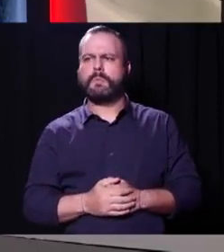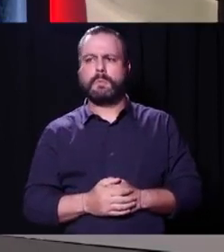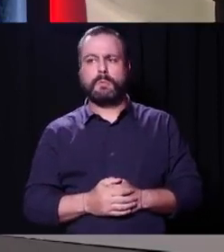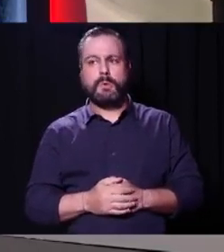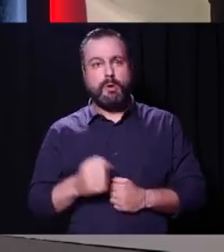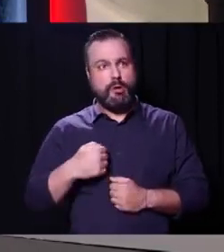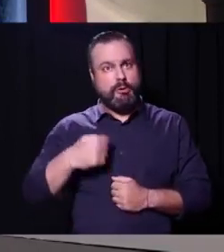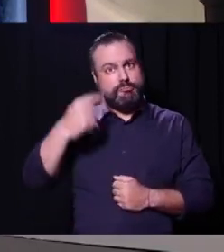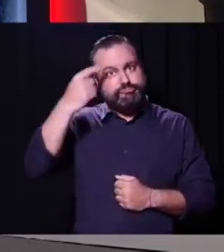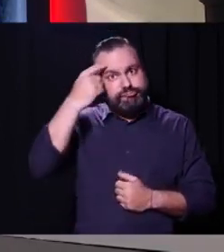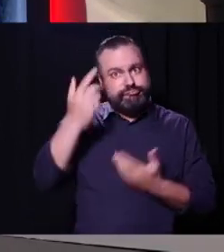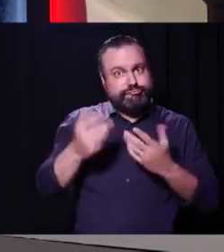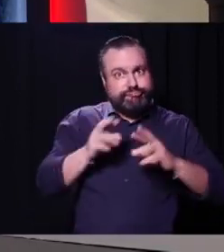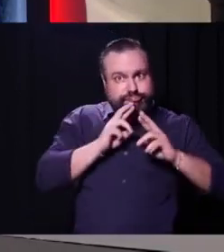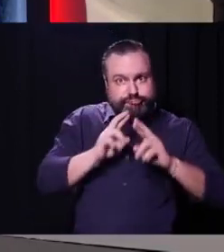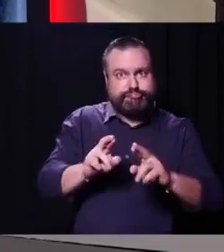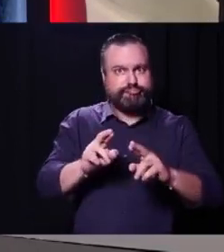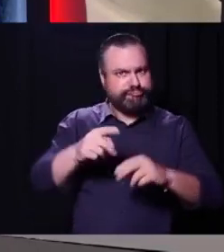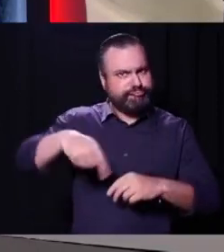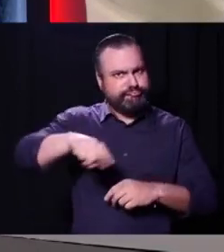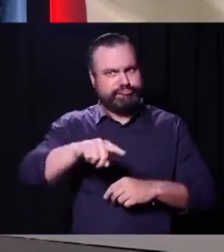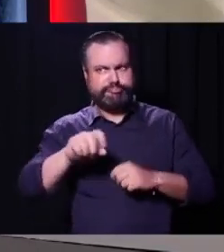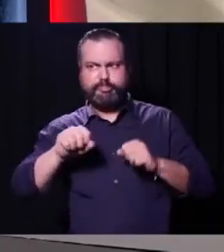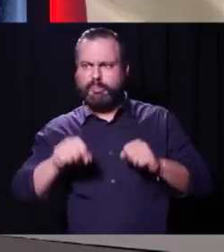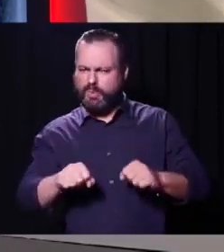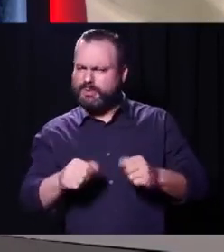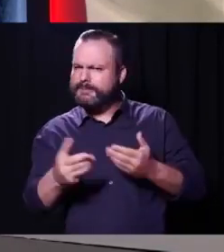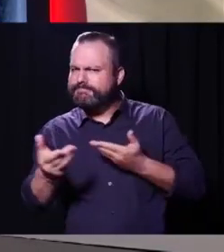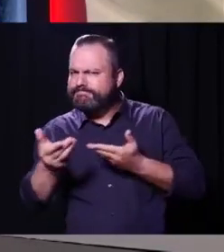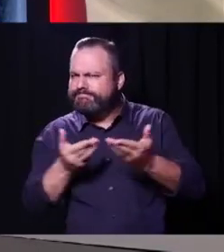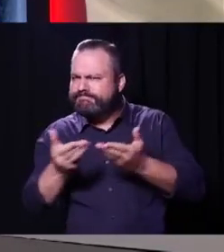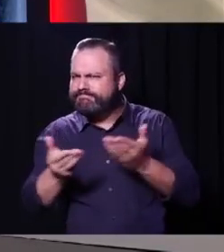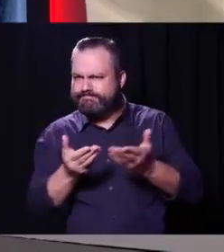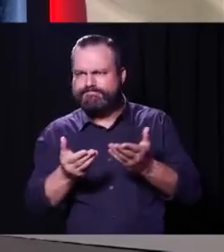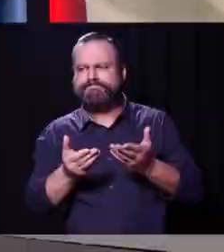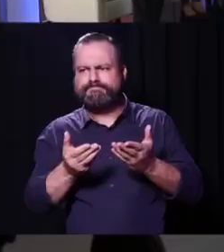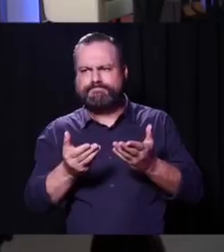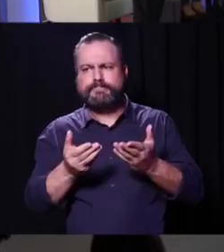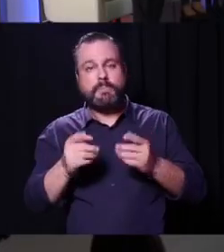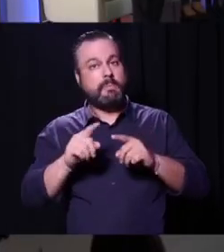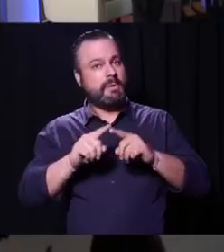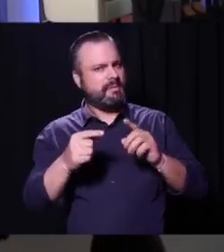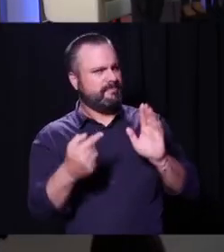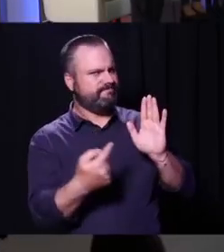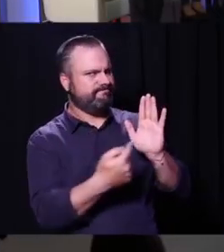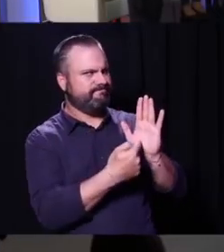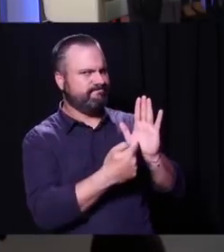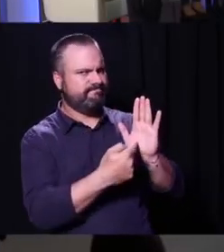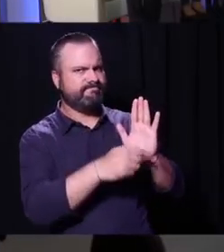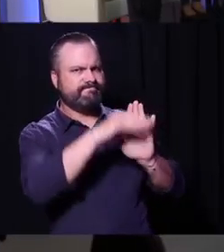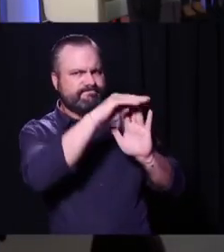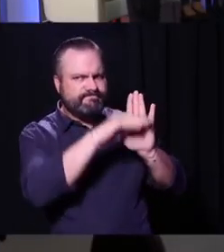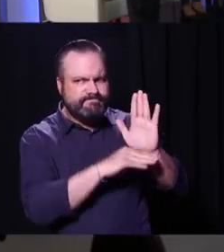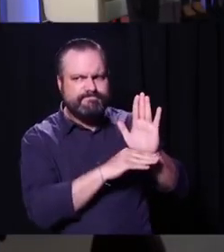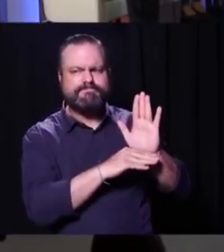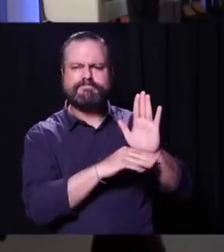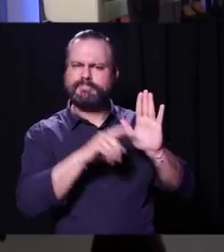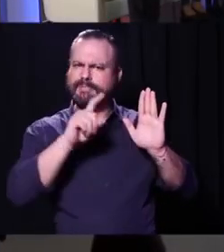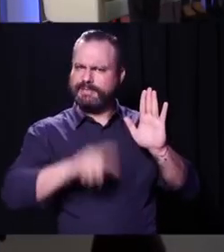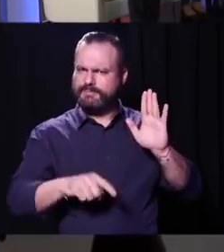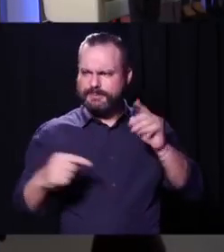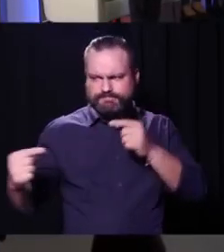lo dispuesto en el reglamento de debate para este ejercicio y al código de ética electoral del